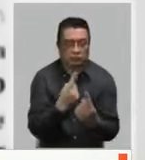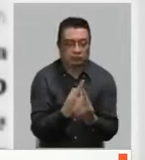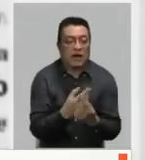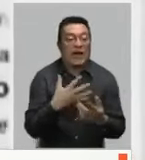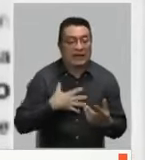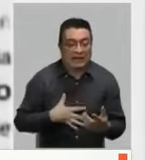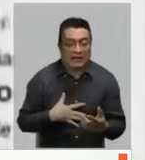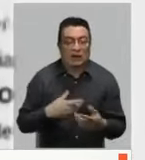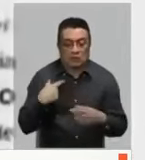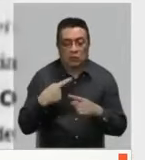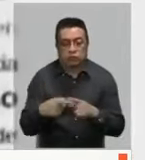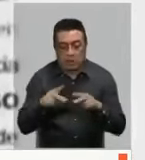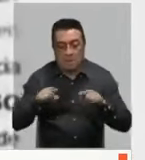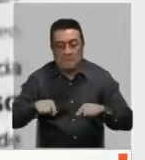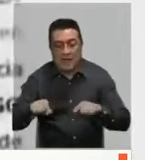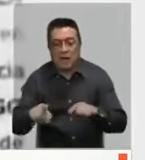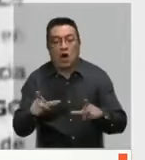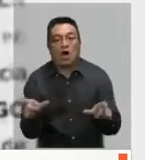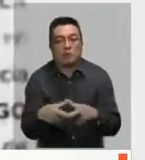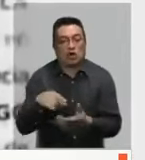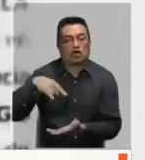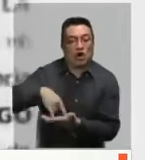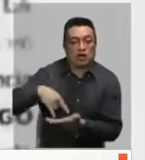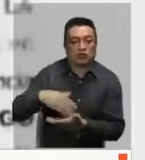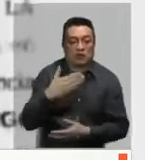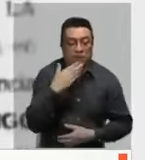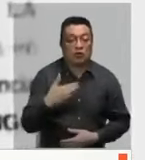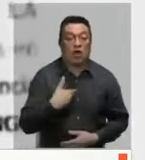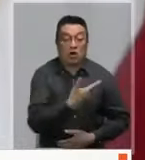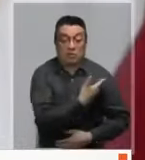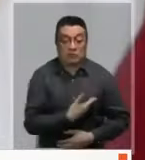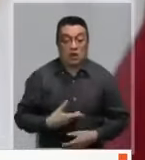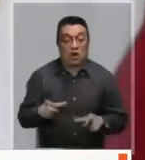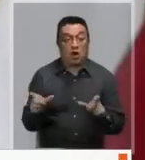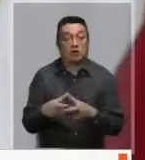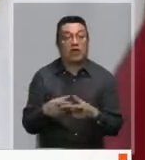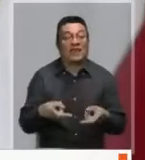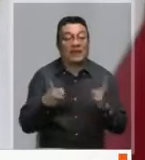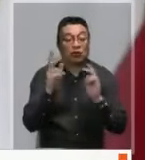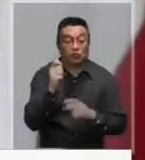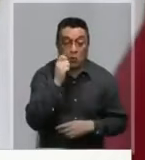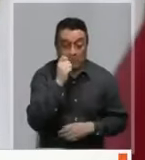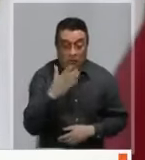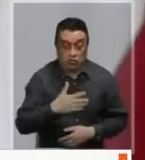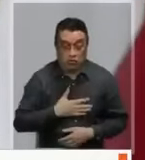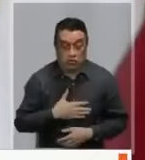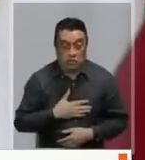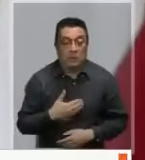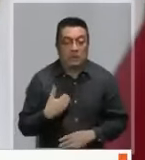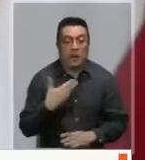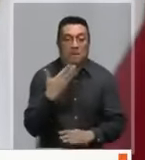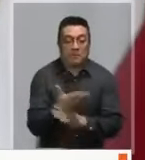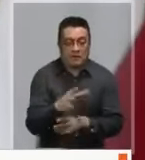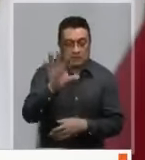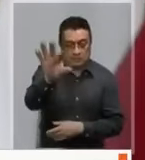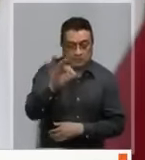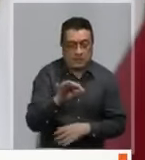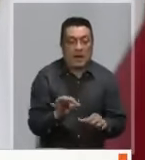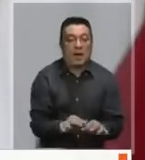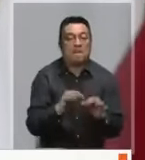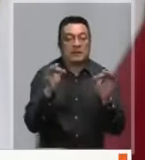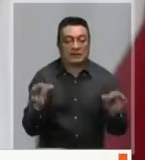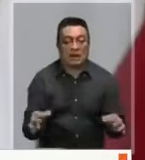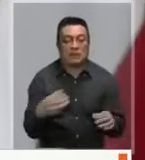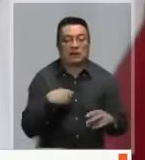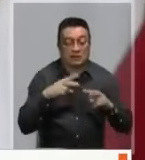con distintas comisiones en el Congreso. En mi calidad de presidente de la Comisión de Derechos Humanos vamos a citar especialmente para